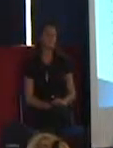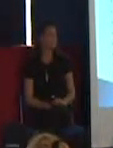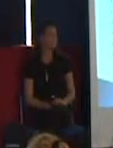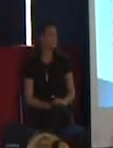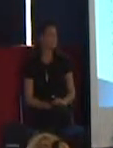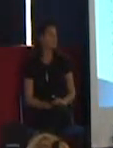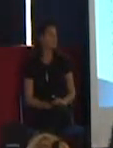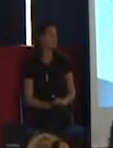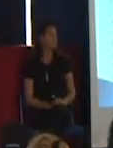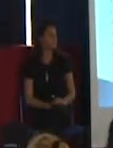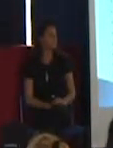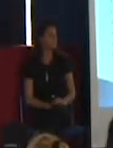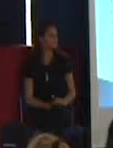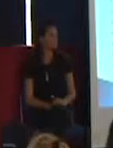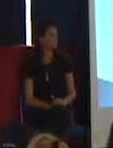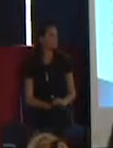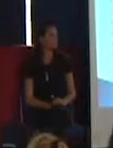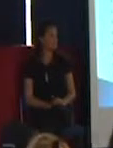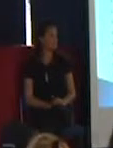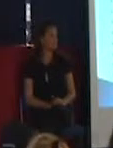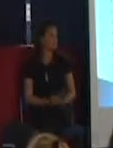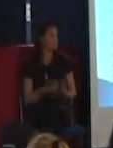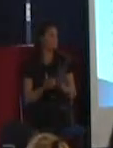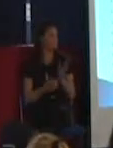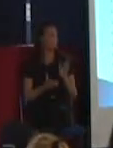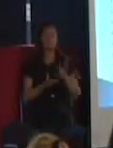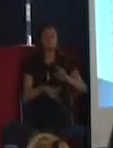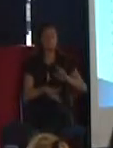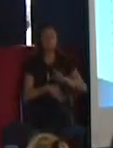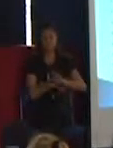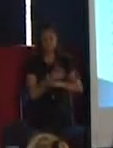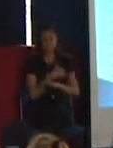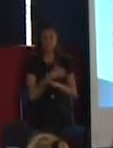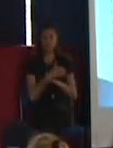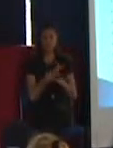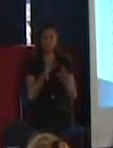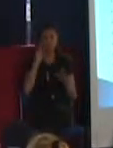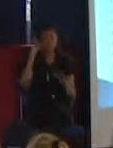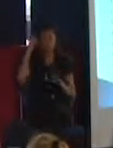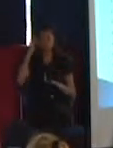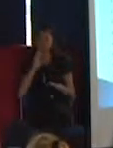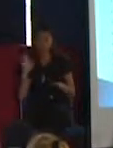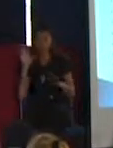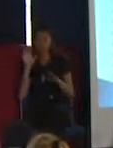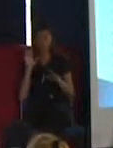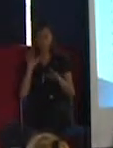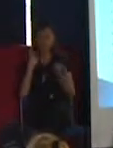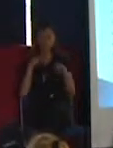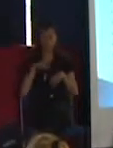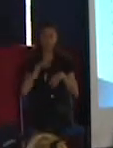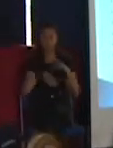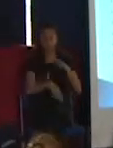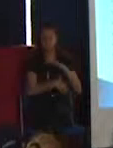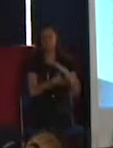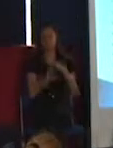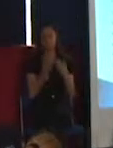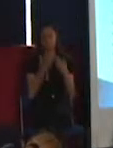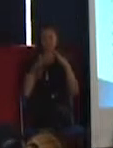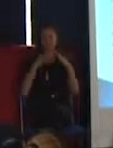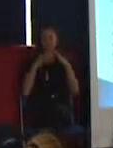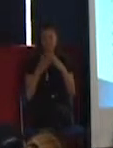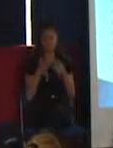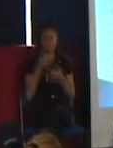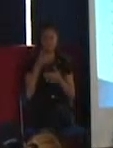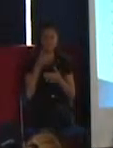Que el ministerio... Sí, no solamente el Gobierno Nacional, sino el Ministerio de Hacienda y Crédito Público darán